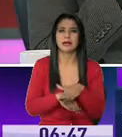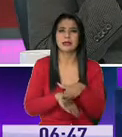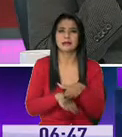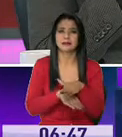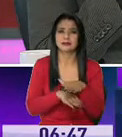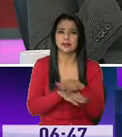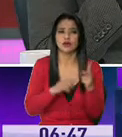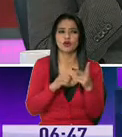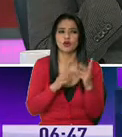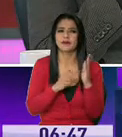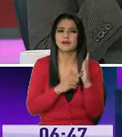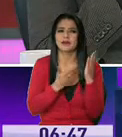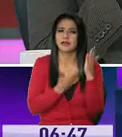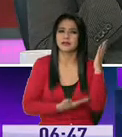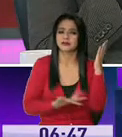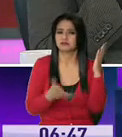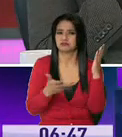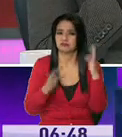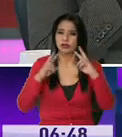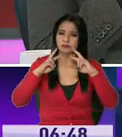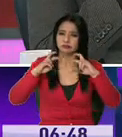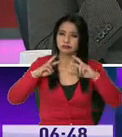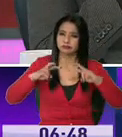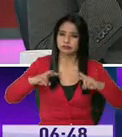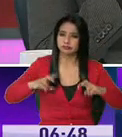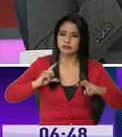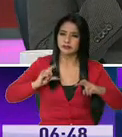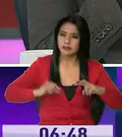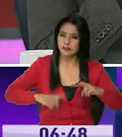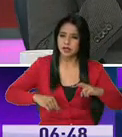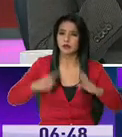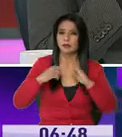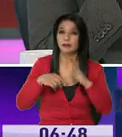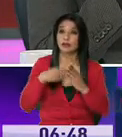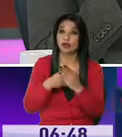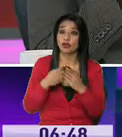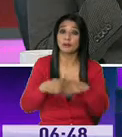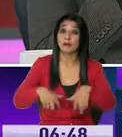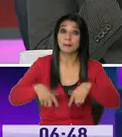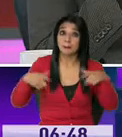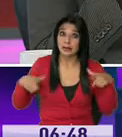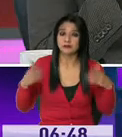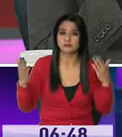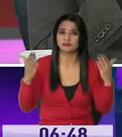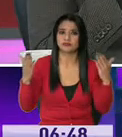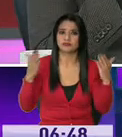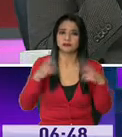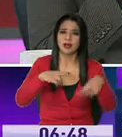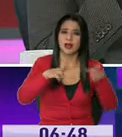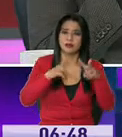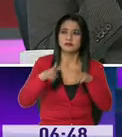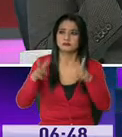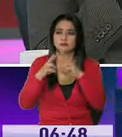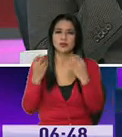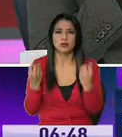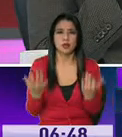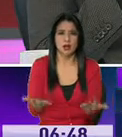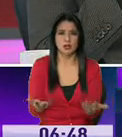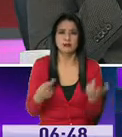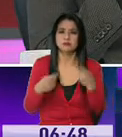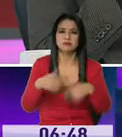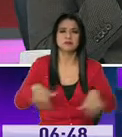ya en la médula, ¿qué es lo que encontramos? El proceso, como dije, duró menos de 24 horas. El tiempo que se dio a los oferentes para que